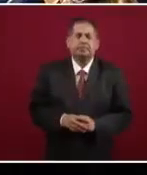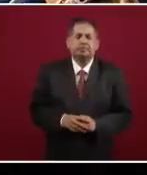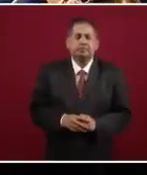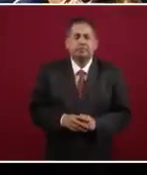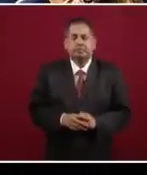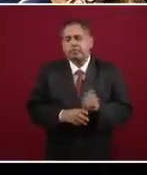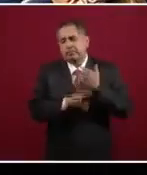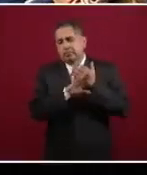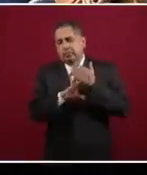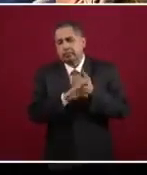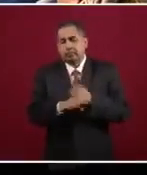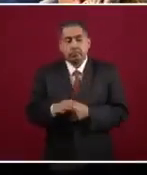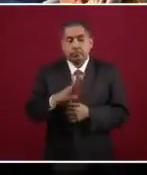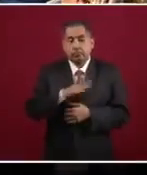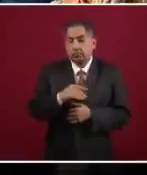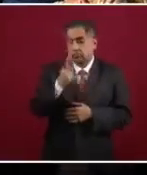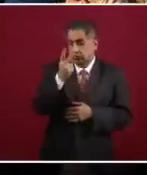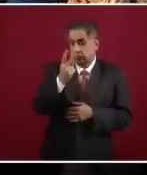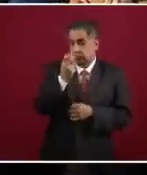hubieron dos fuertes.